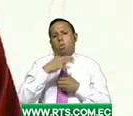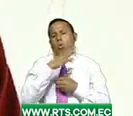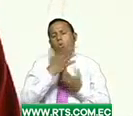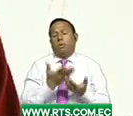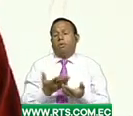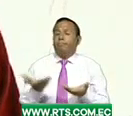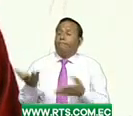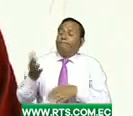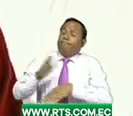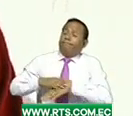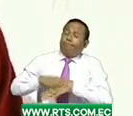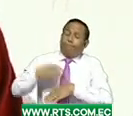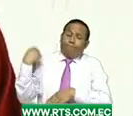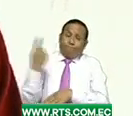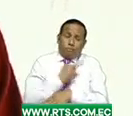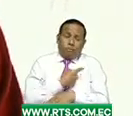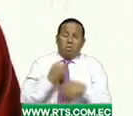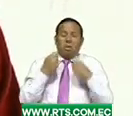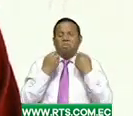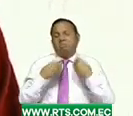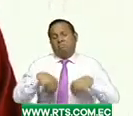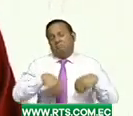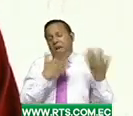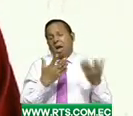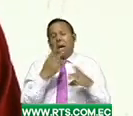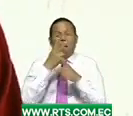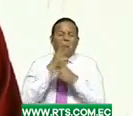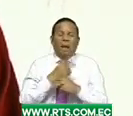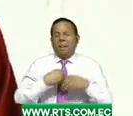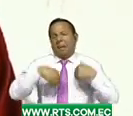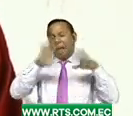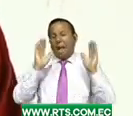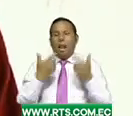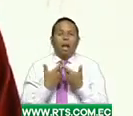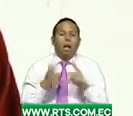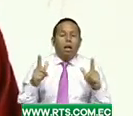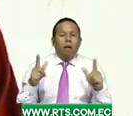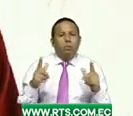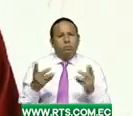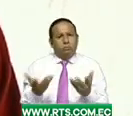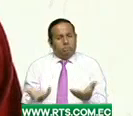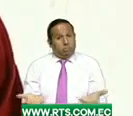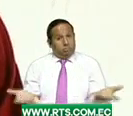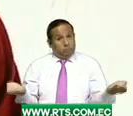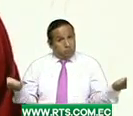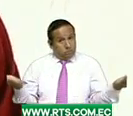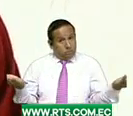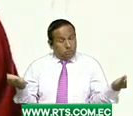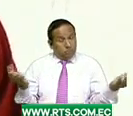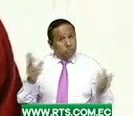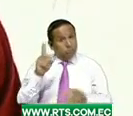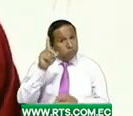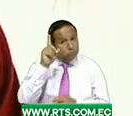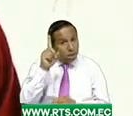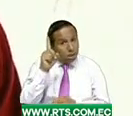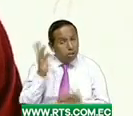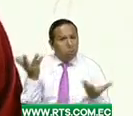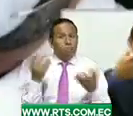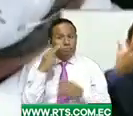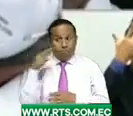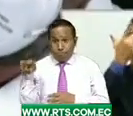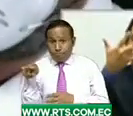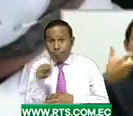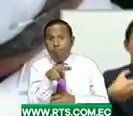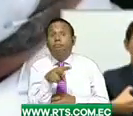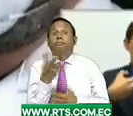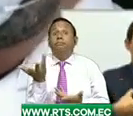así de simple. La gente ya se dio, como quien dice, libre de esto, pero ahí están las consecuencias. En